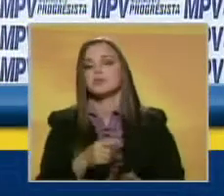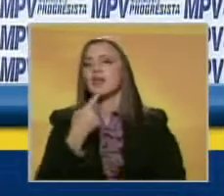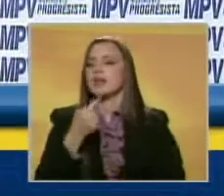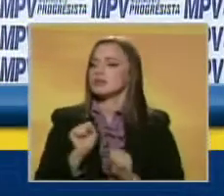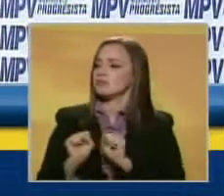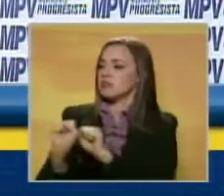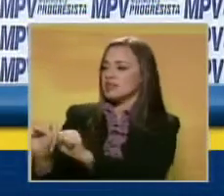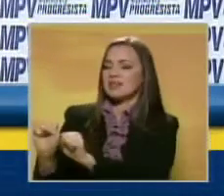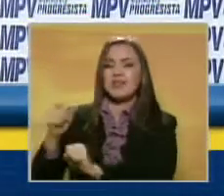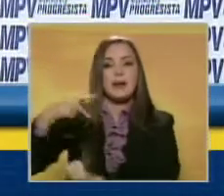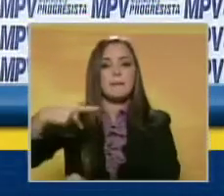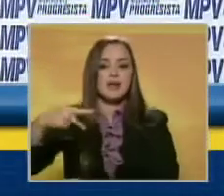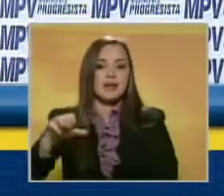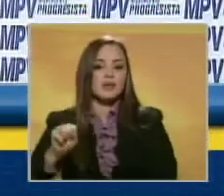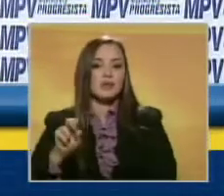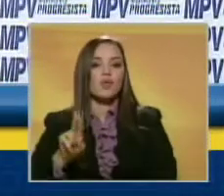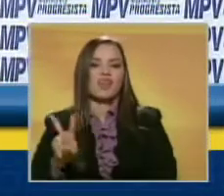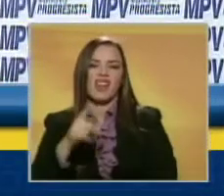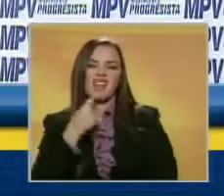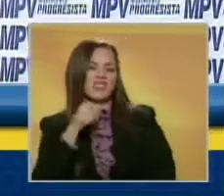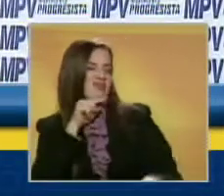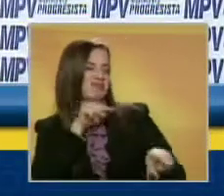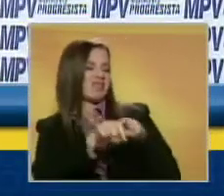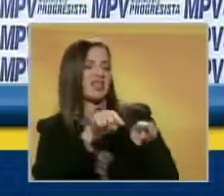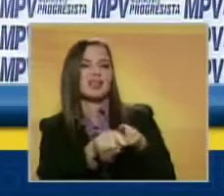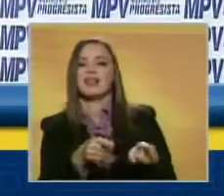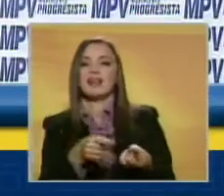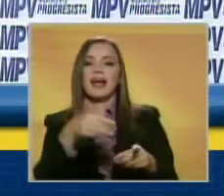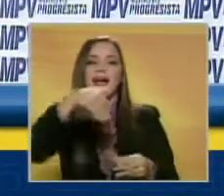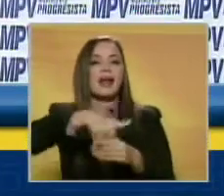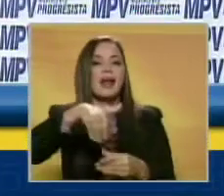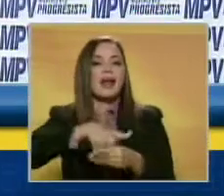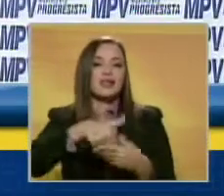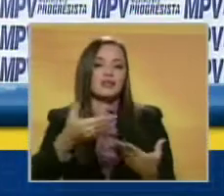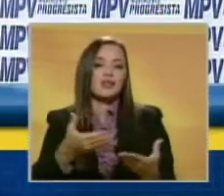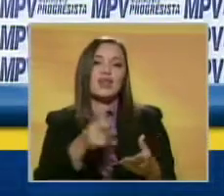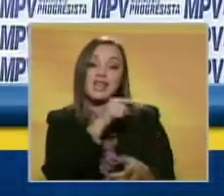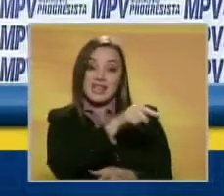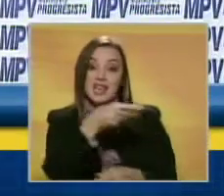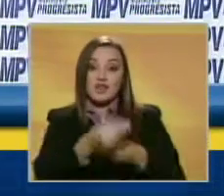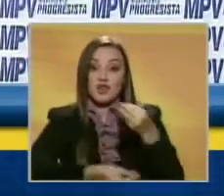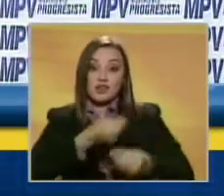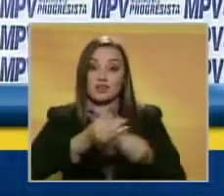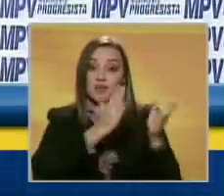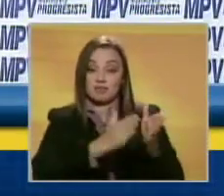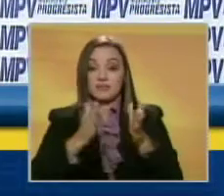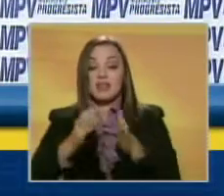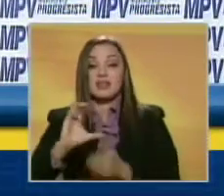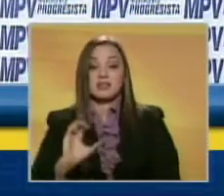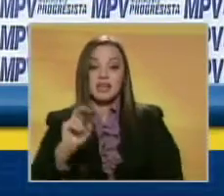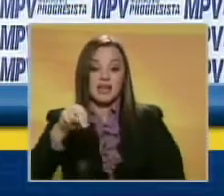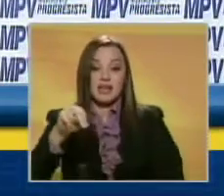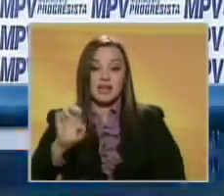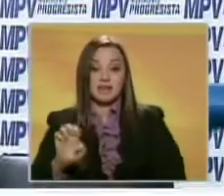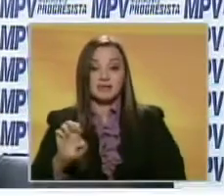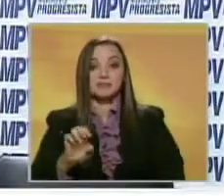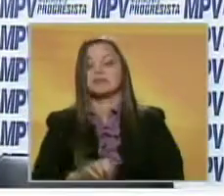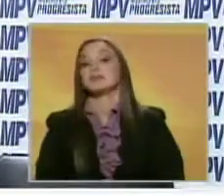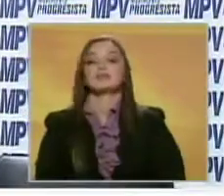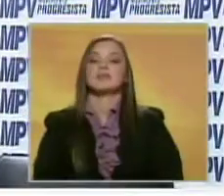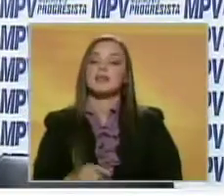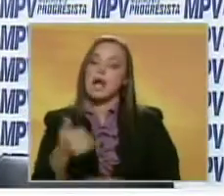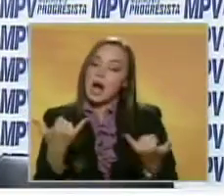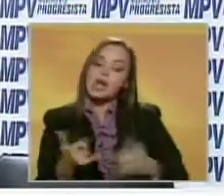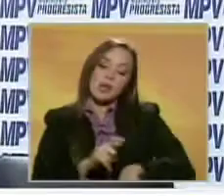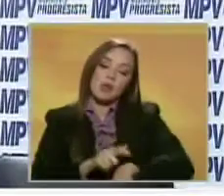Partido Socialista Unido de Venezuela critique las elecciones primarias organizadas por el Consejo Nacional Electoral. Es la